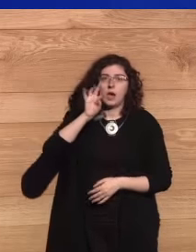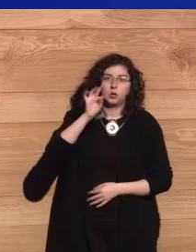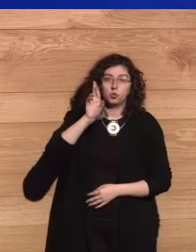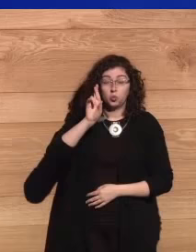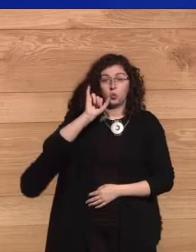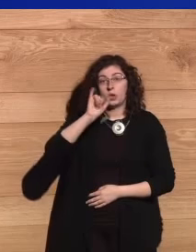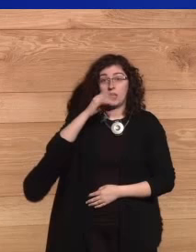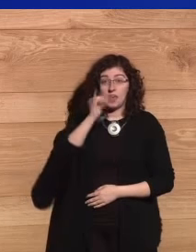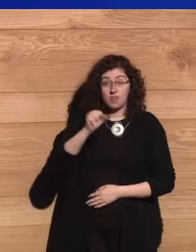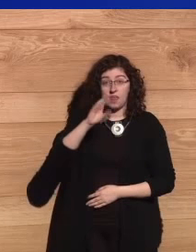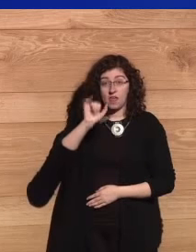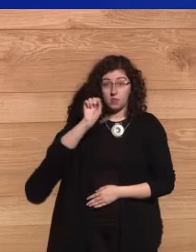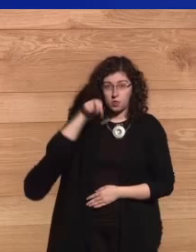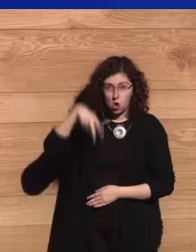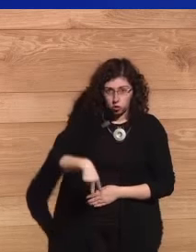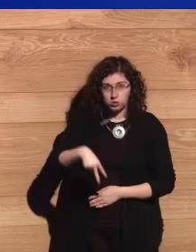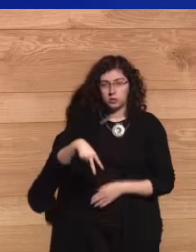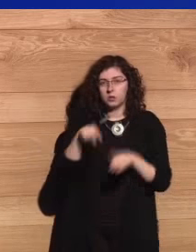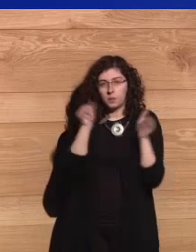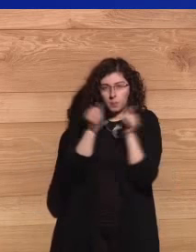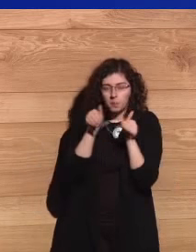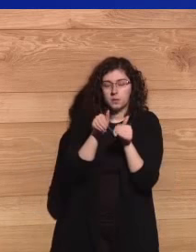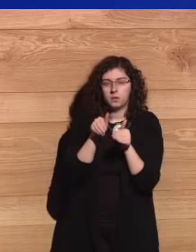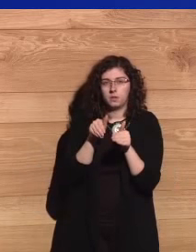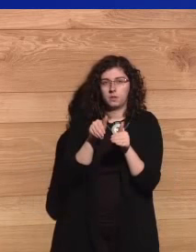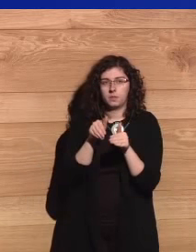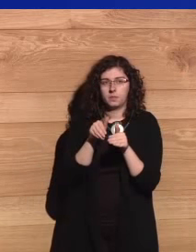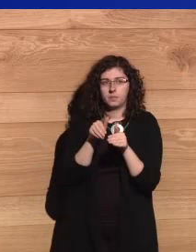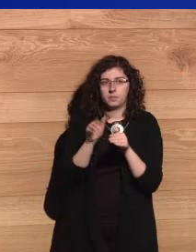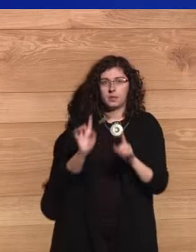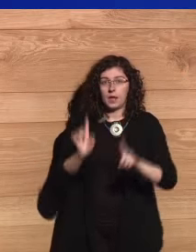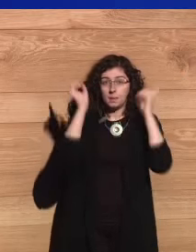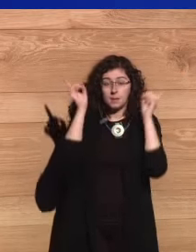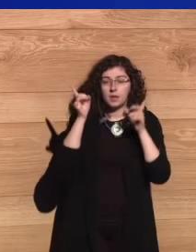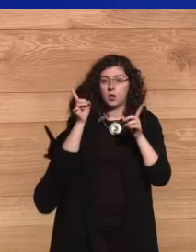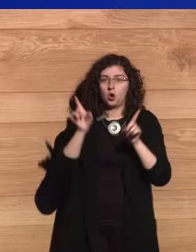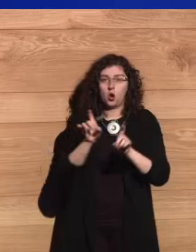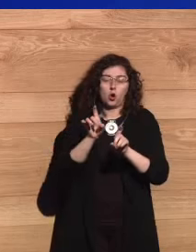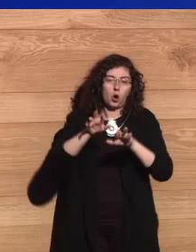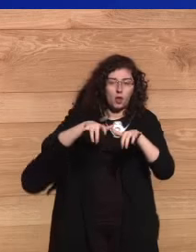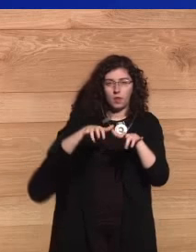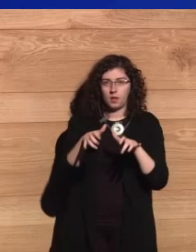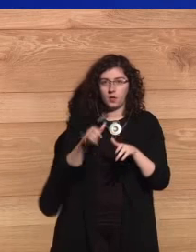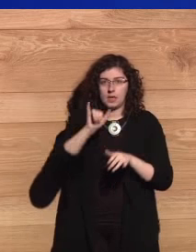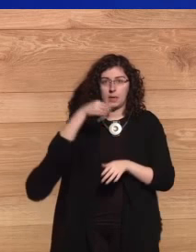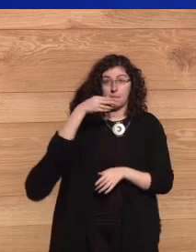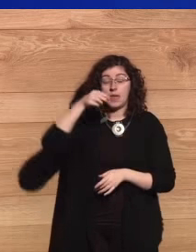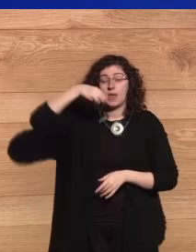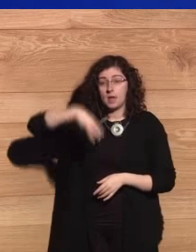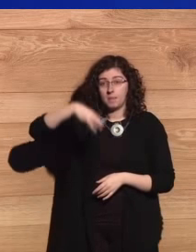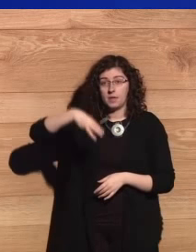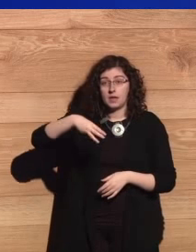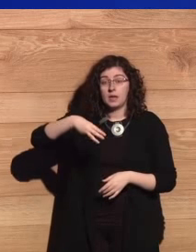y también en lo digital. El primer ordenador de IBM, el primer ordenador, pesaba